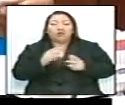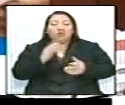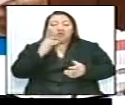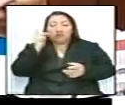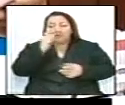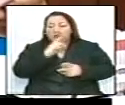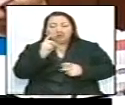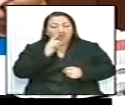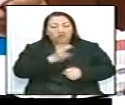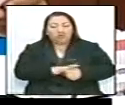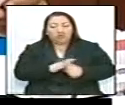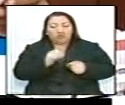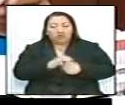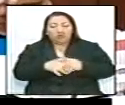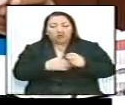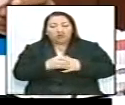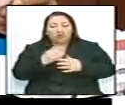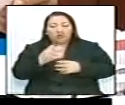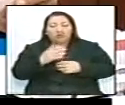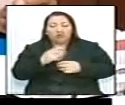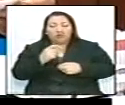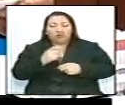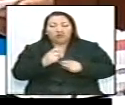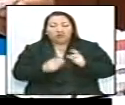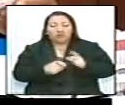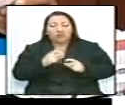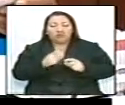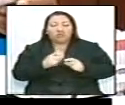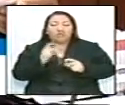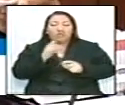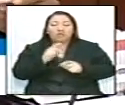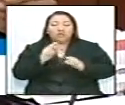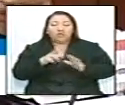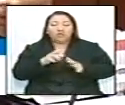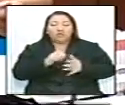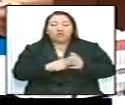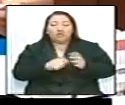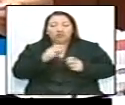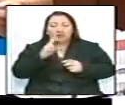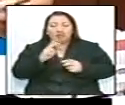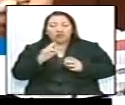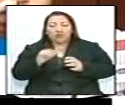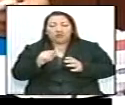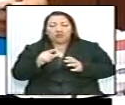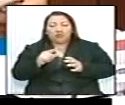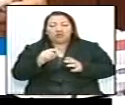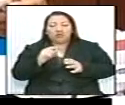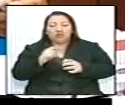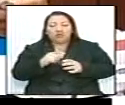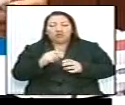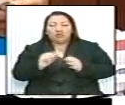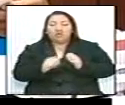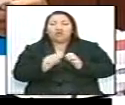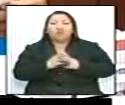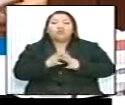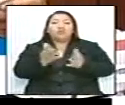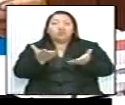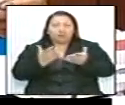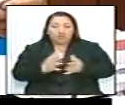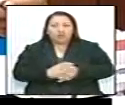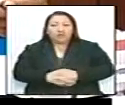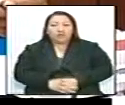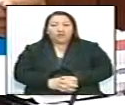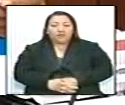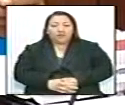cumplir con lo que están pidiendo los peruanos. De cada 10 peruanos, 7 lo están pidiendo. 7 lo están